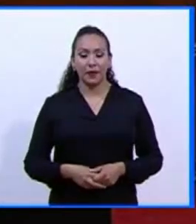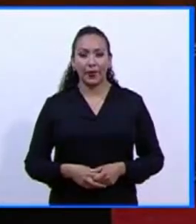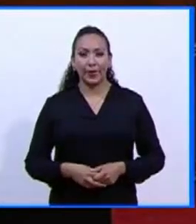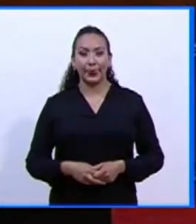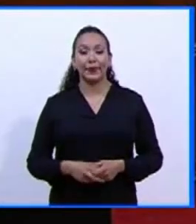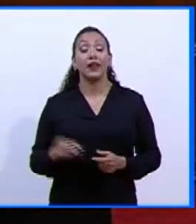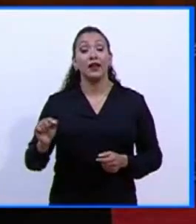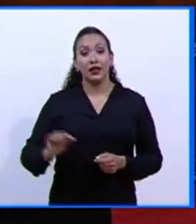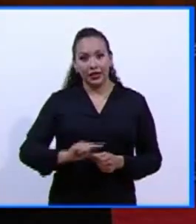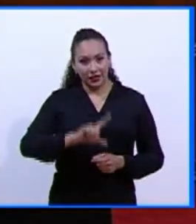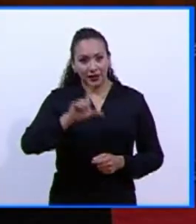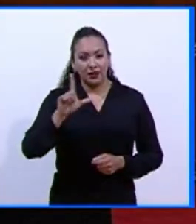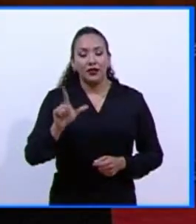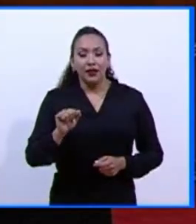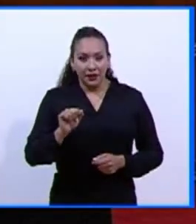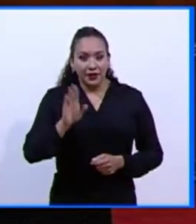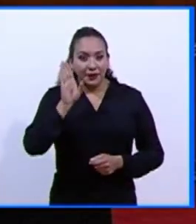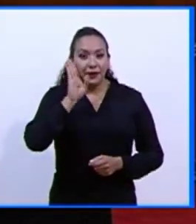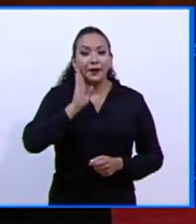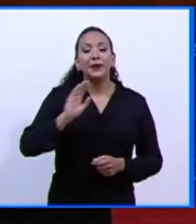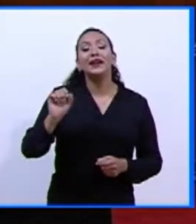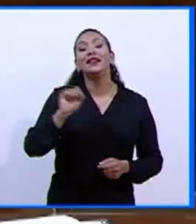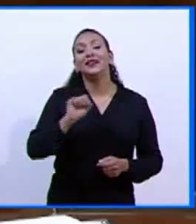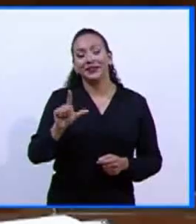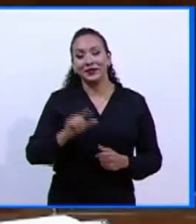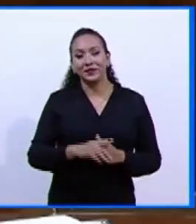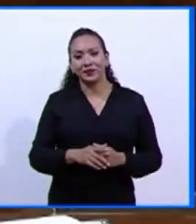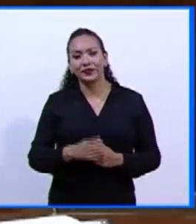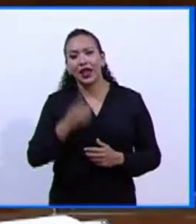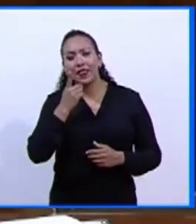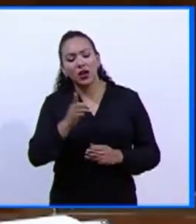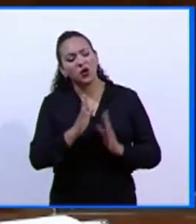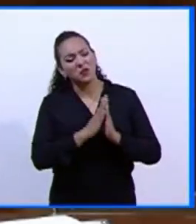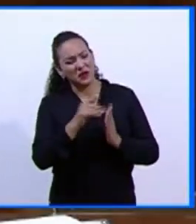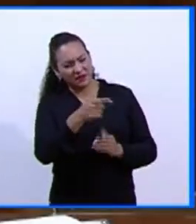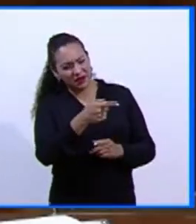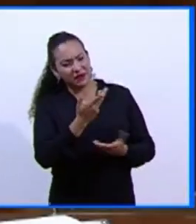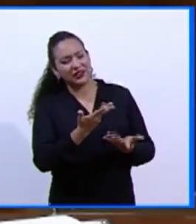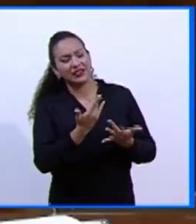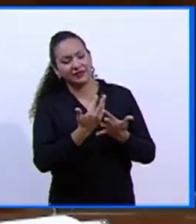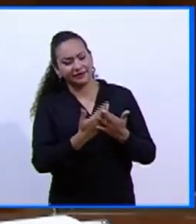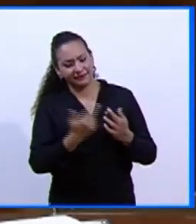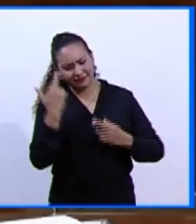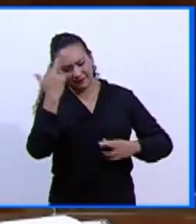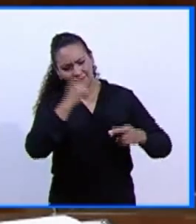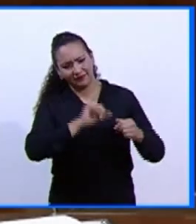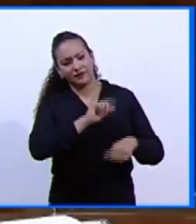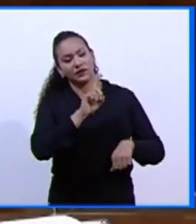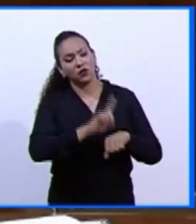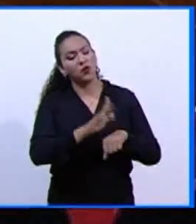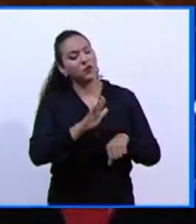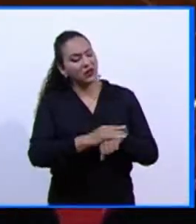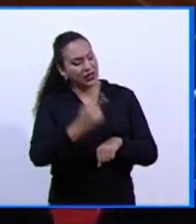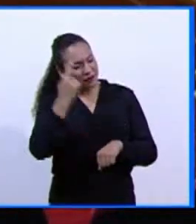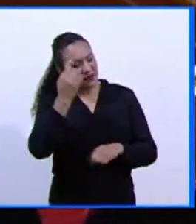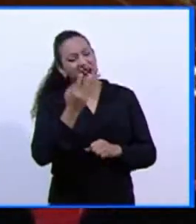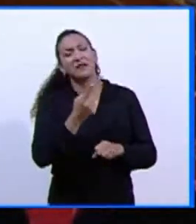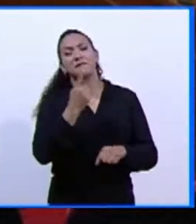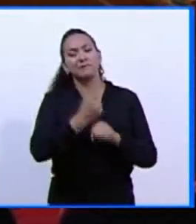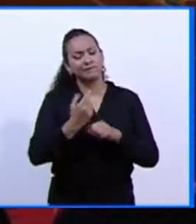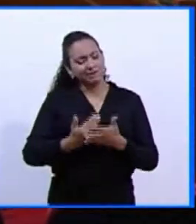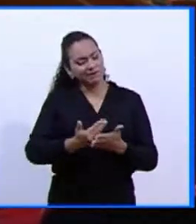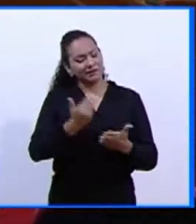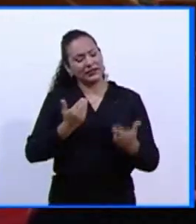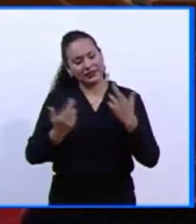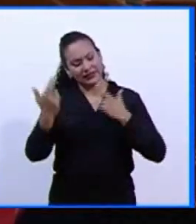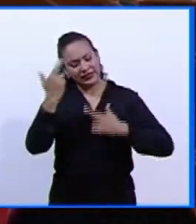Previamente, la ministra Lenia Batres Guadarrama había solicitado que se retirara el asunto para que se añadiera o analizara un estudio sobre el impacto de